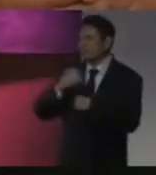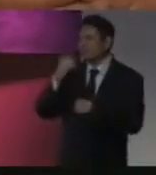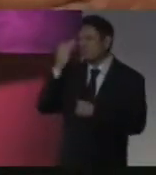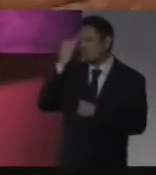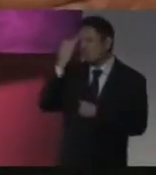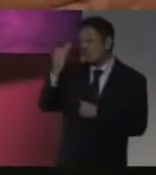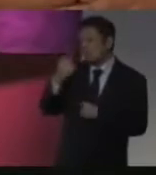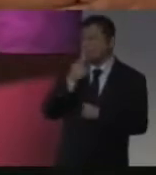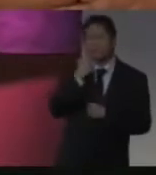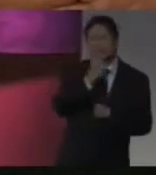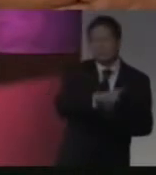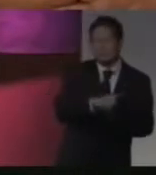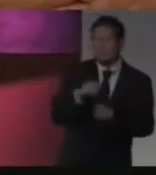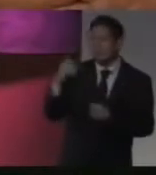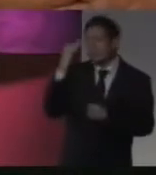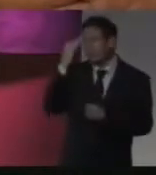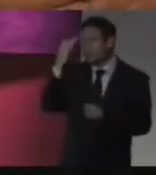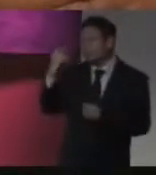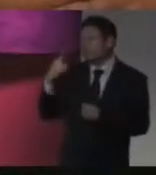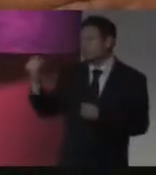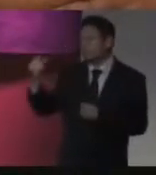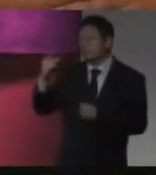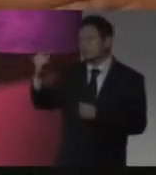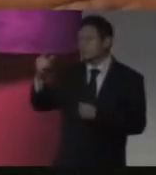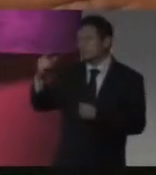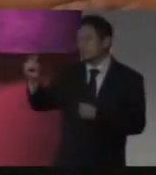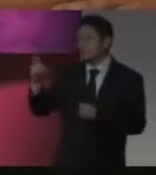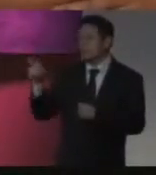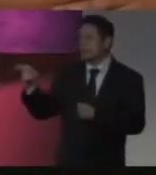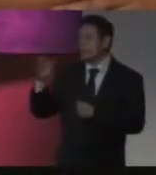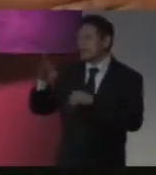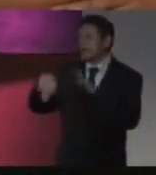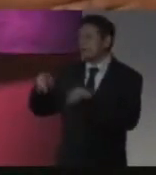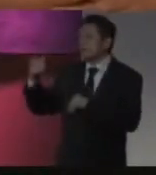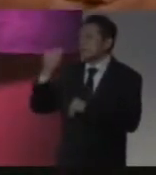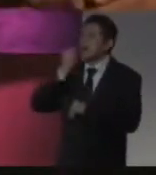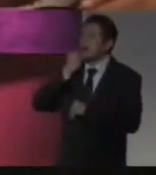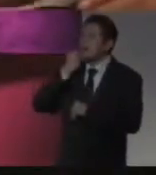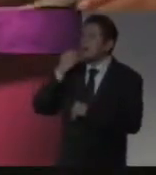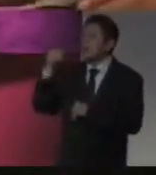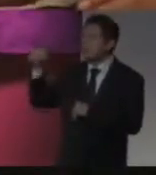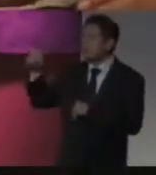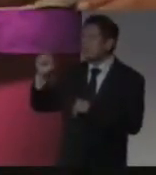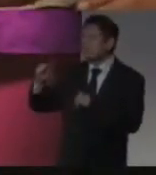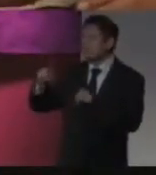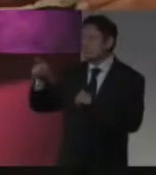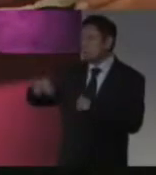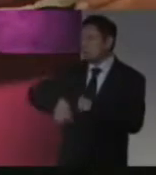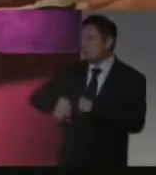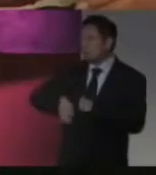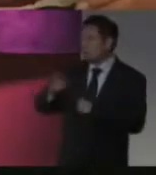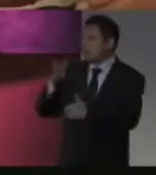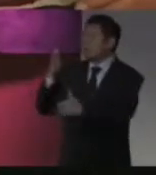entonces van a un bufete oficial porque les resuelven allí rápidamente, ¿sí?